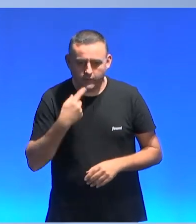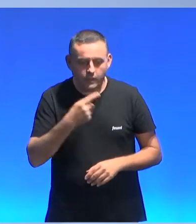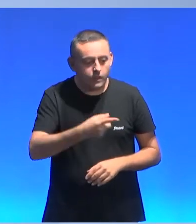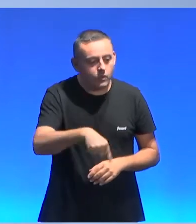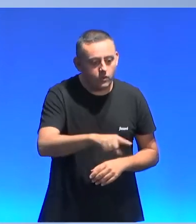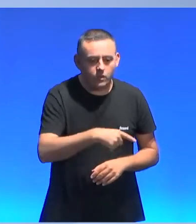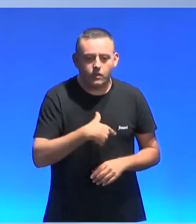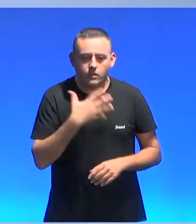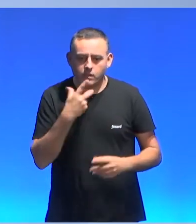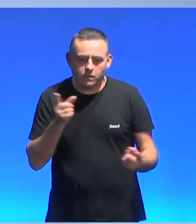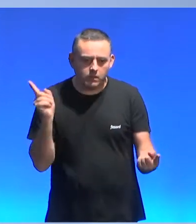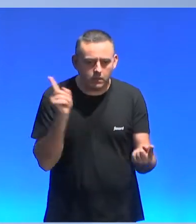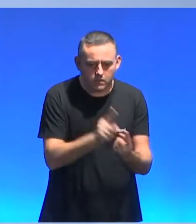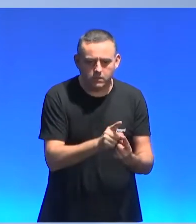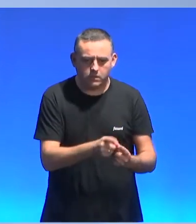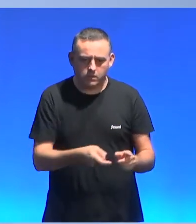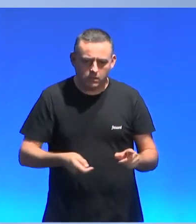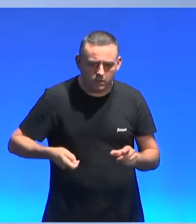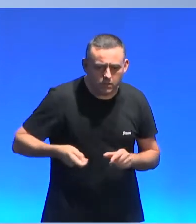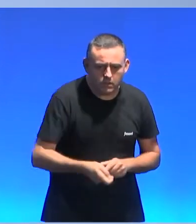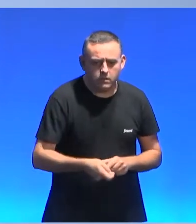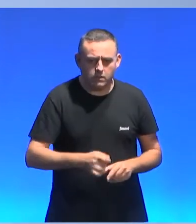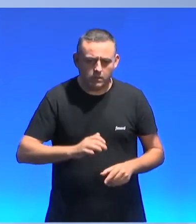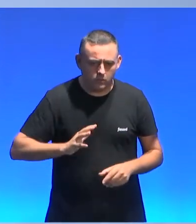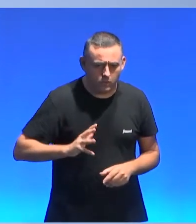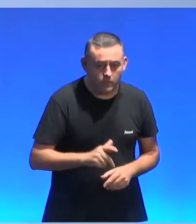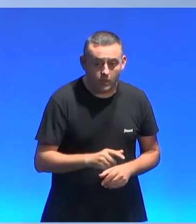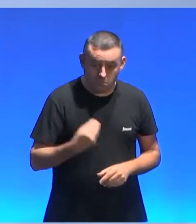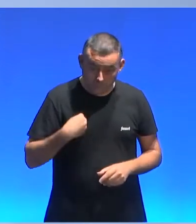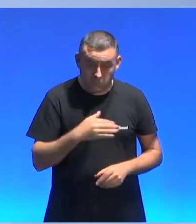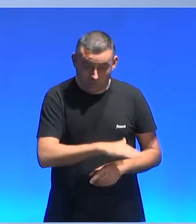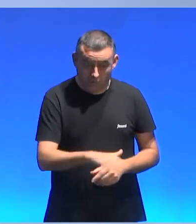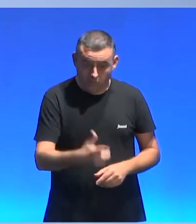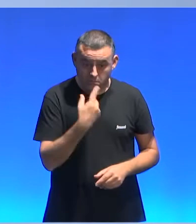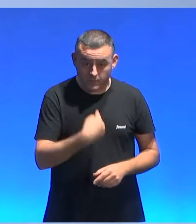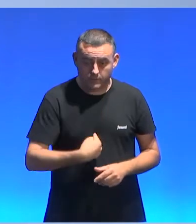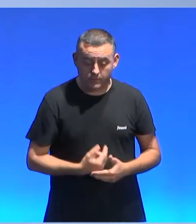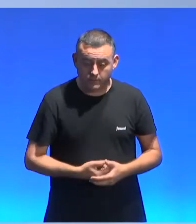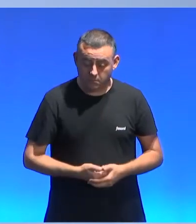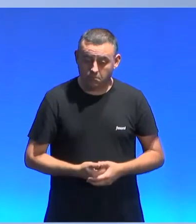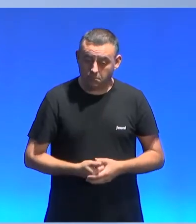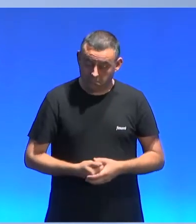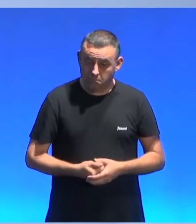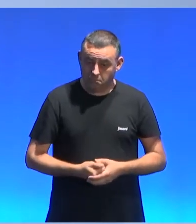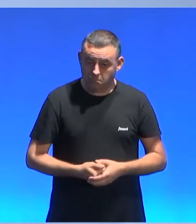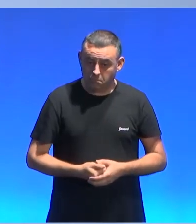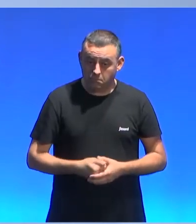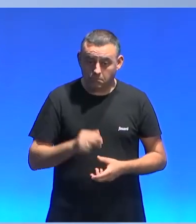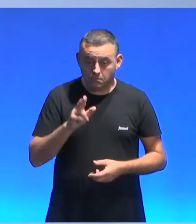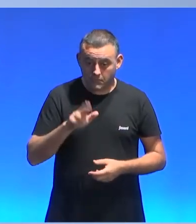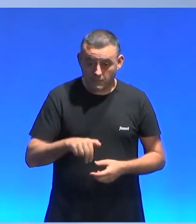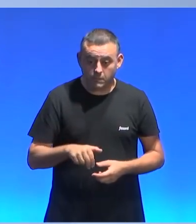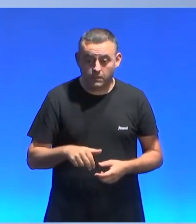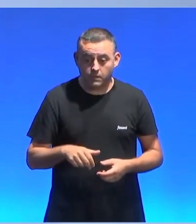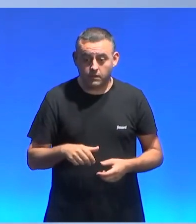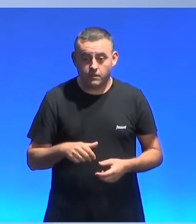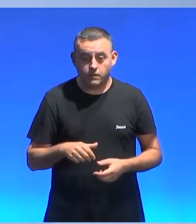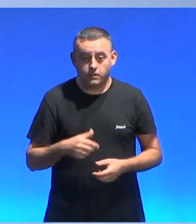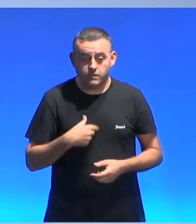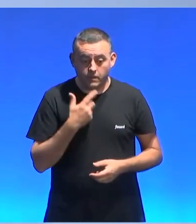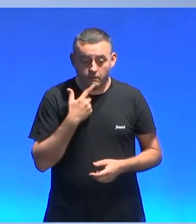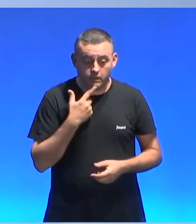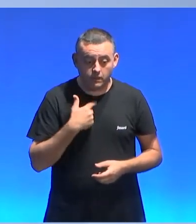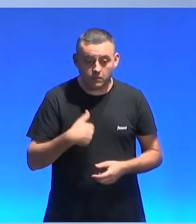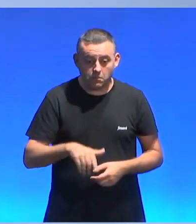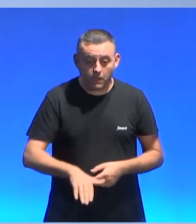atraques, asaltos. ¿Quién me dice? Un chico más grande que yo me paró con una navaja